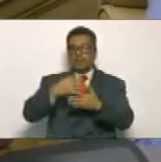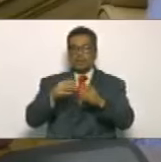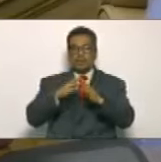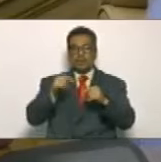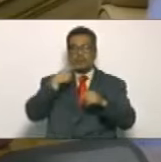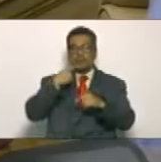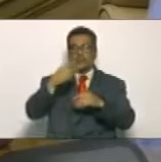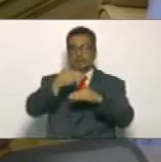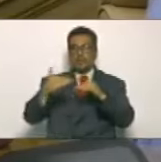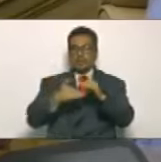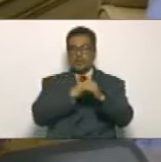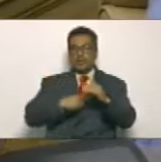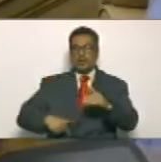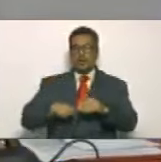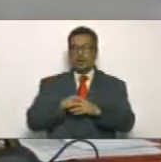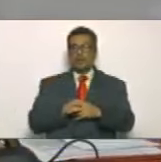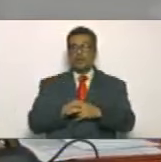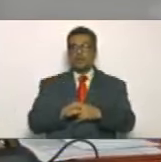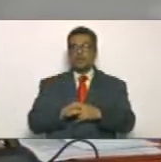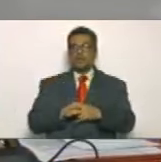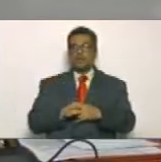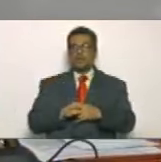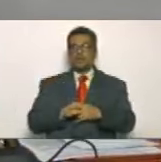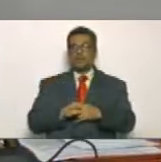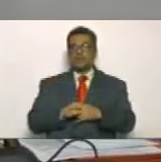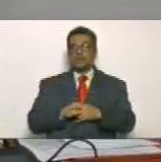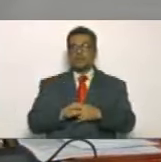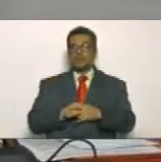todo, ciudadano vicepresidente.